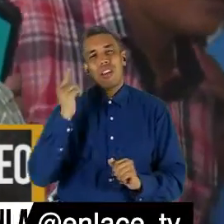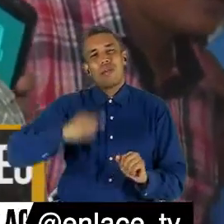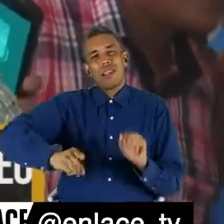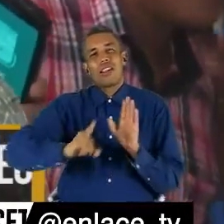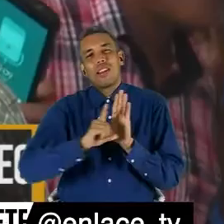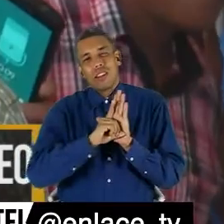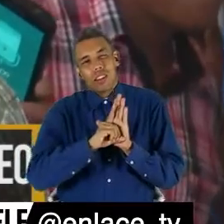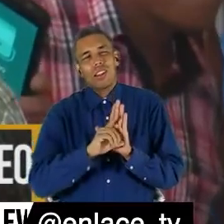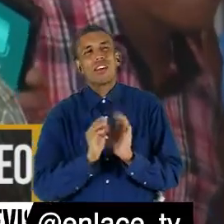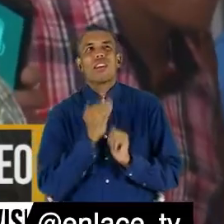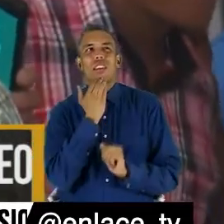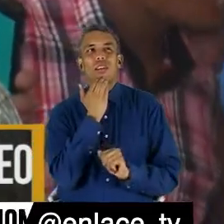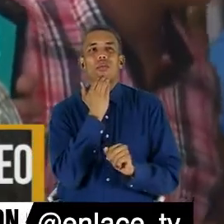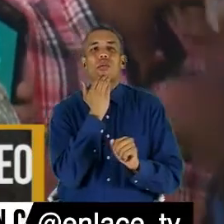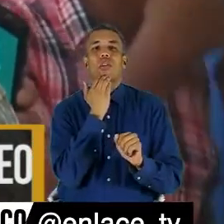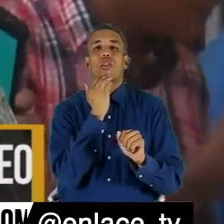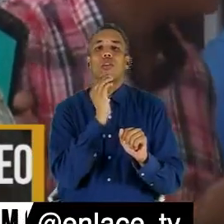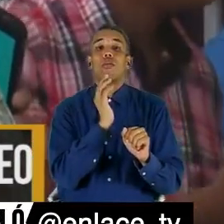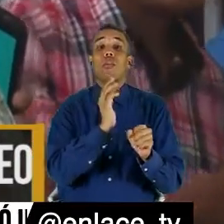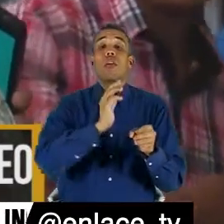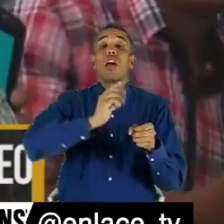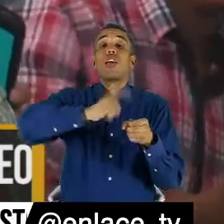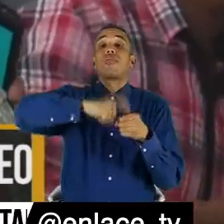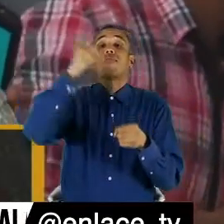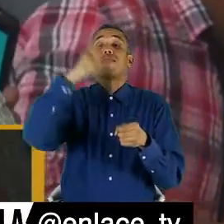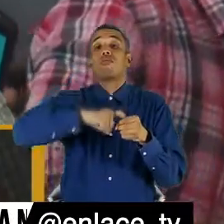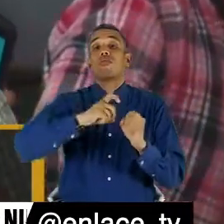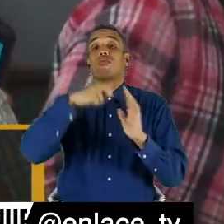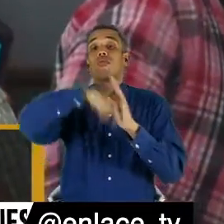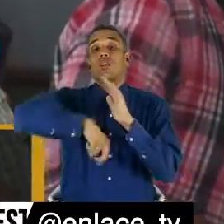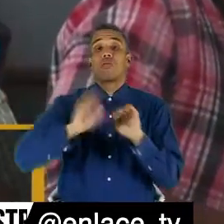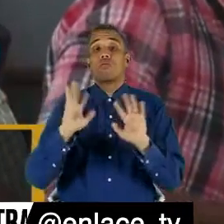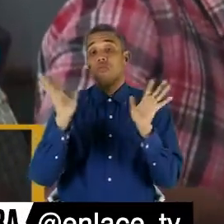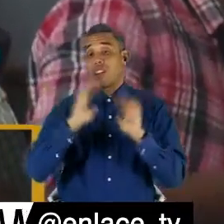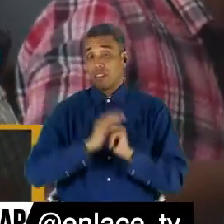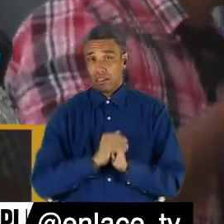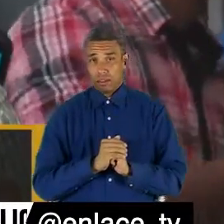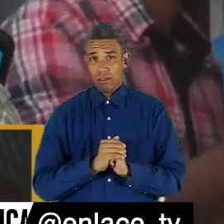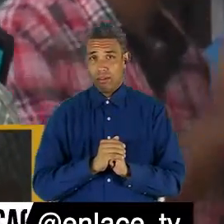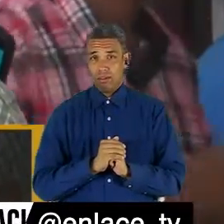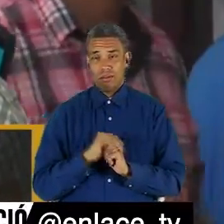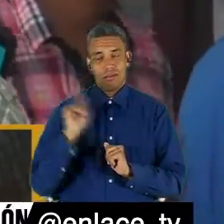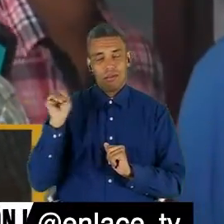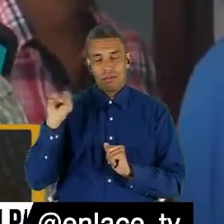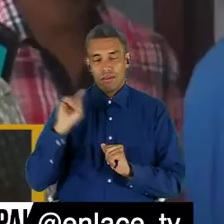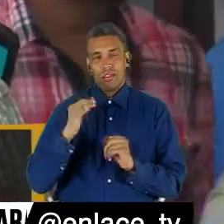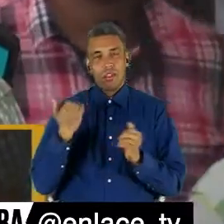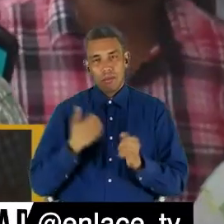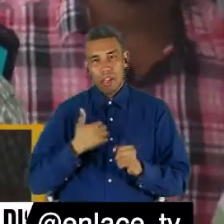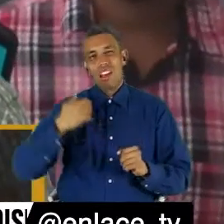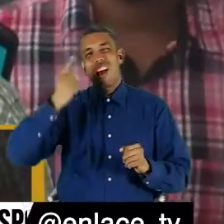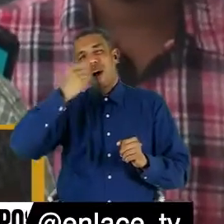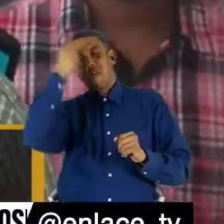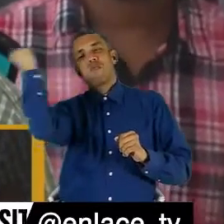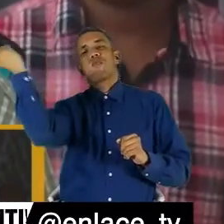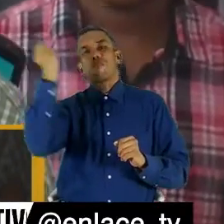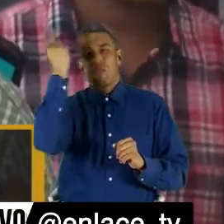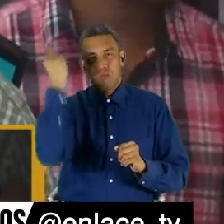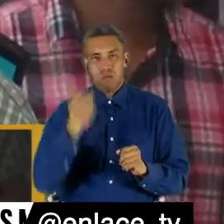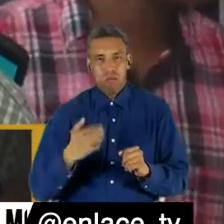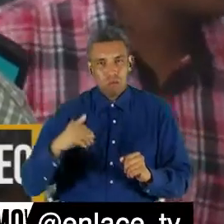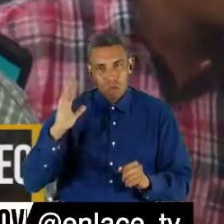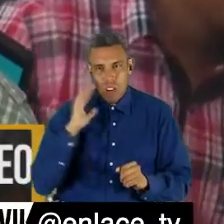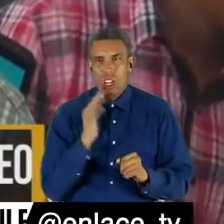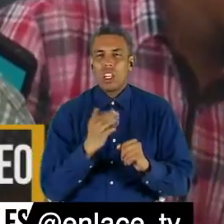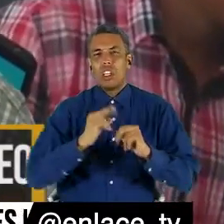sino a todos aquellos proyectos o obras que sean de infraestructura y que genere alto